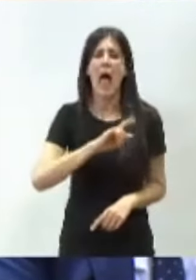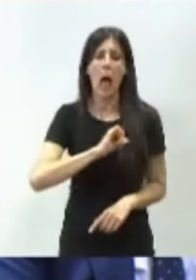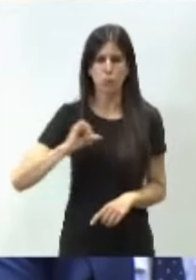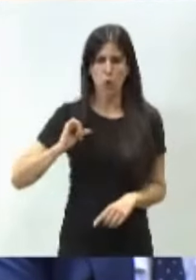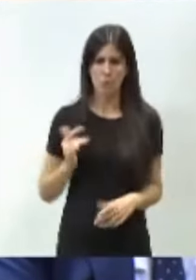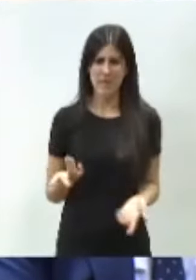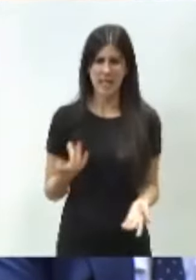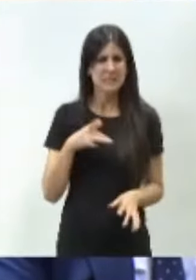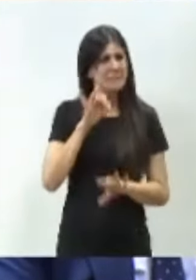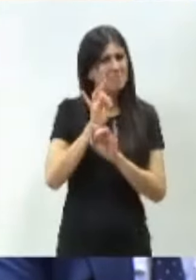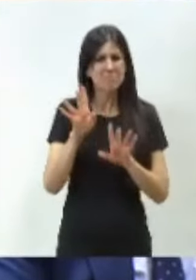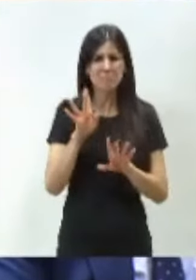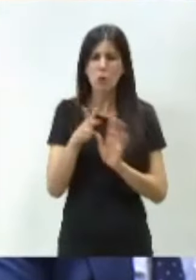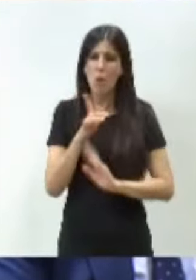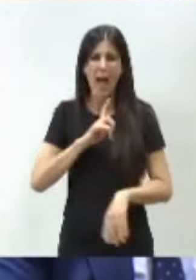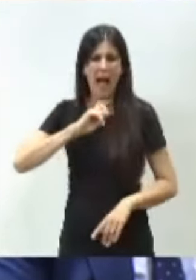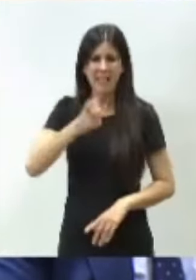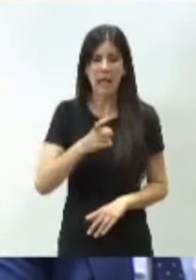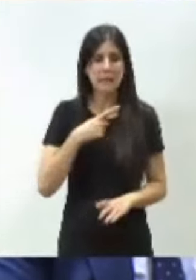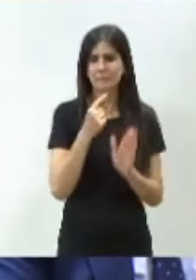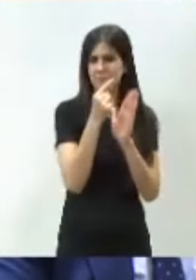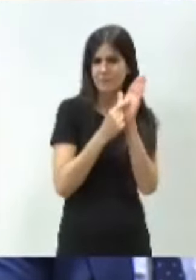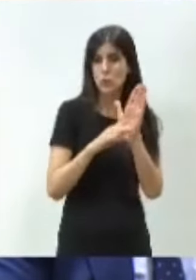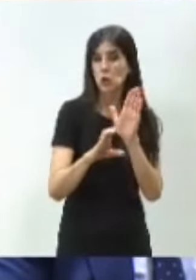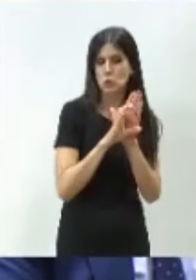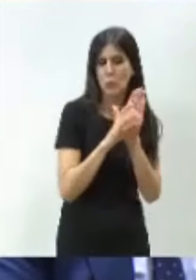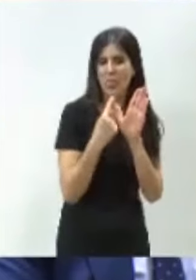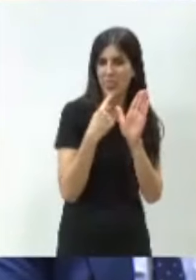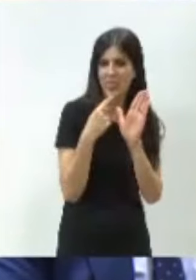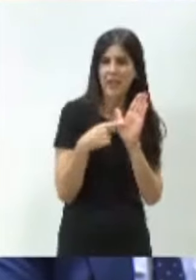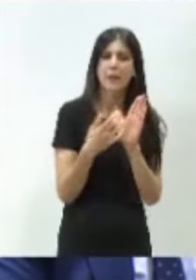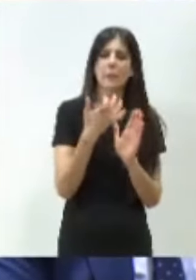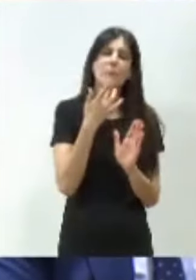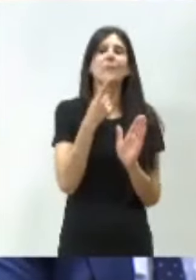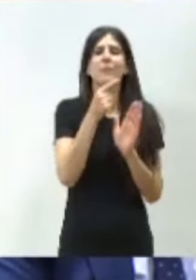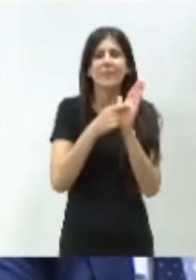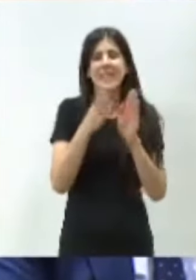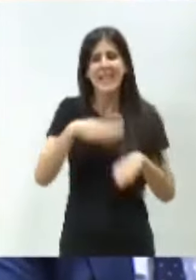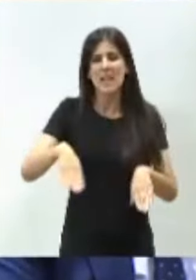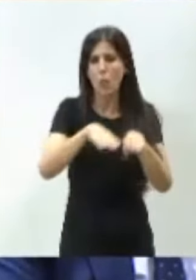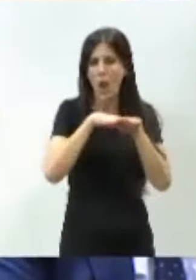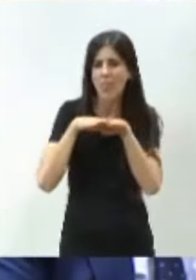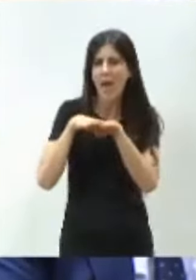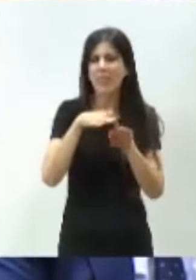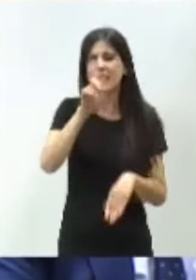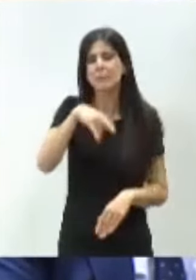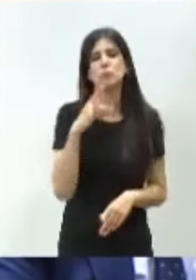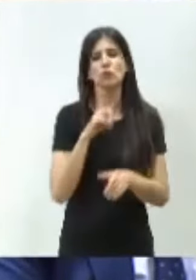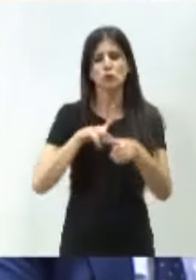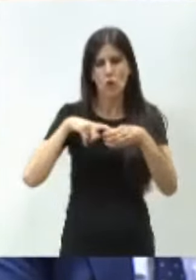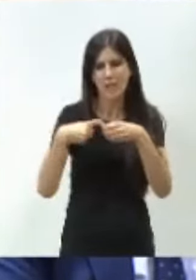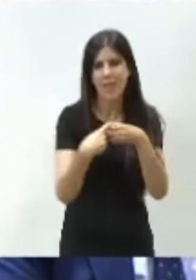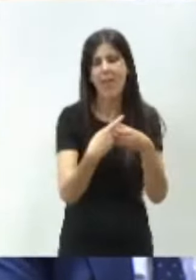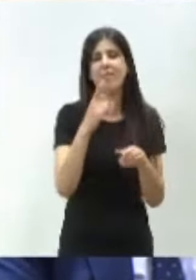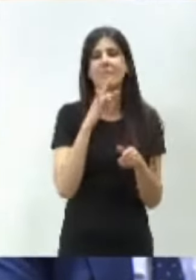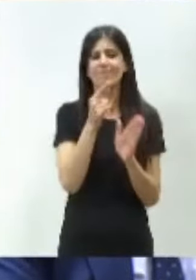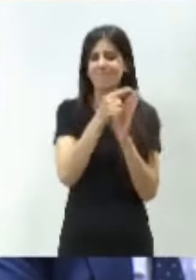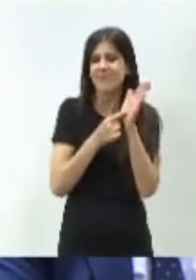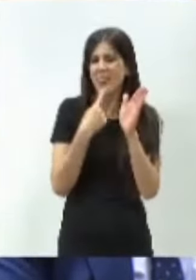claramente un ataque a principios constitucionales tan importantes como el principio de la igualdad, el principio de la solidaridad, el principio